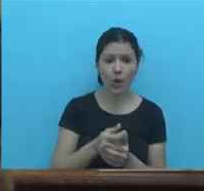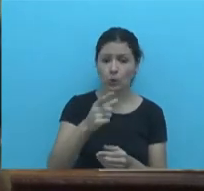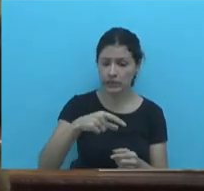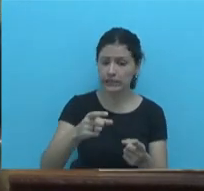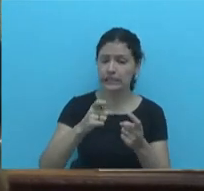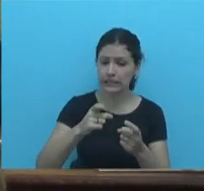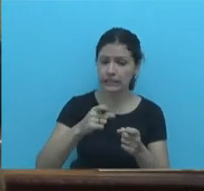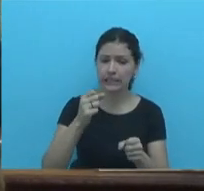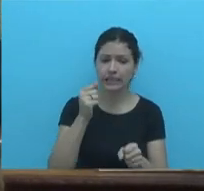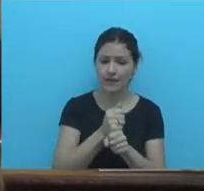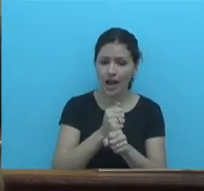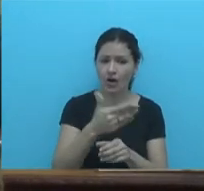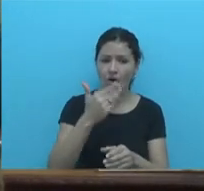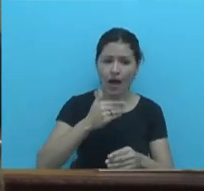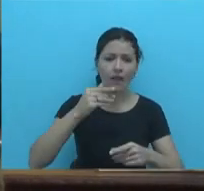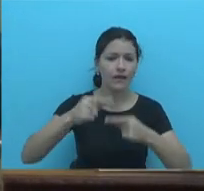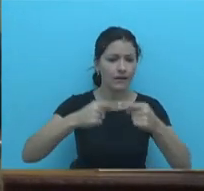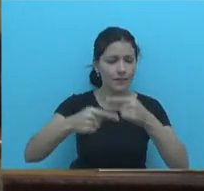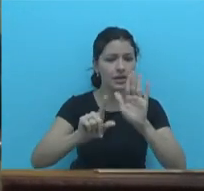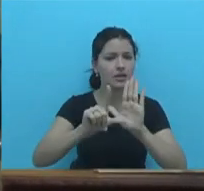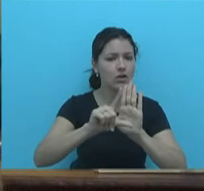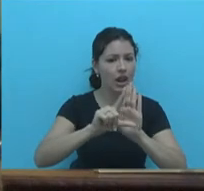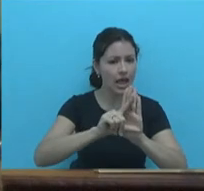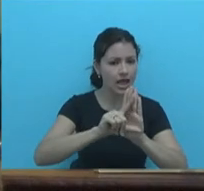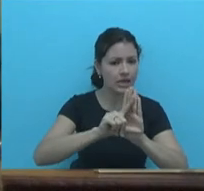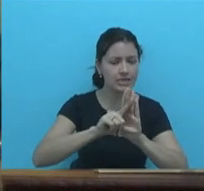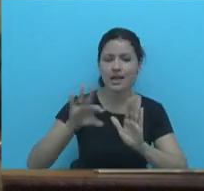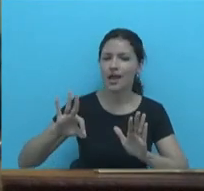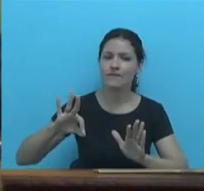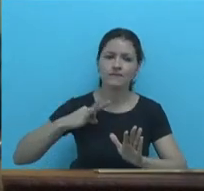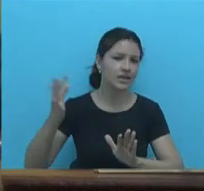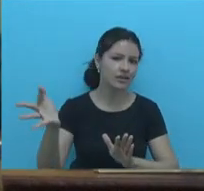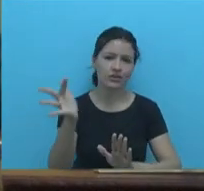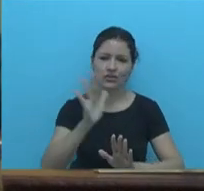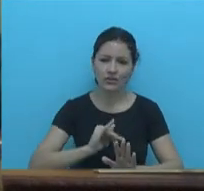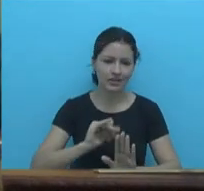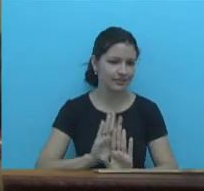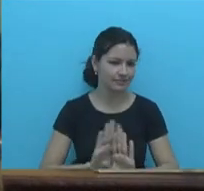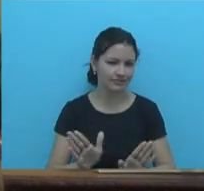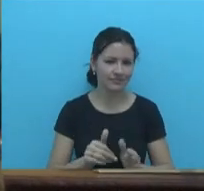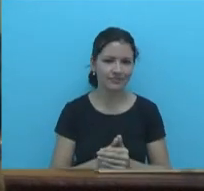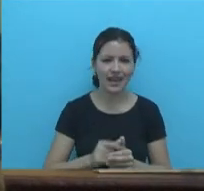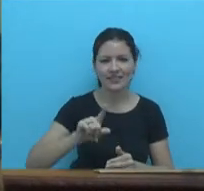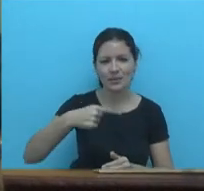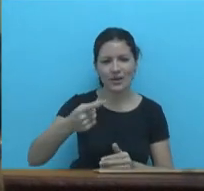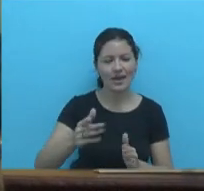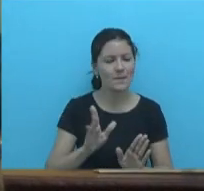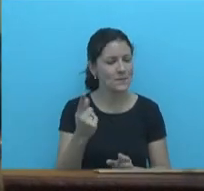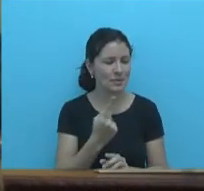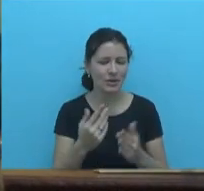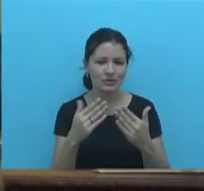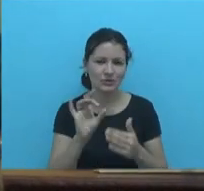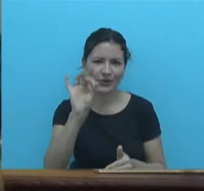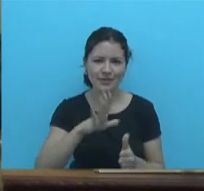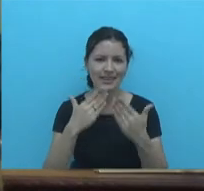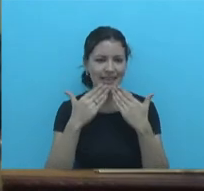su camino, tanto de las leyes como en la vida diaria. Así que, bueno, después seguiremos hablando, pero agradecerles a